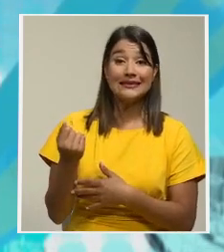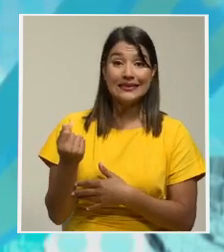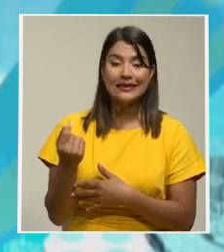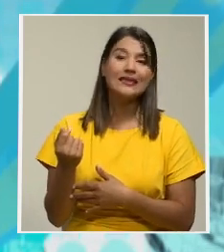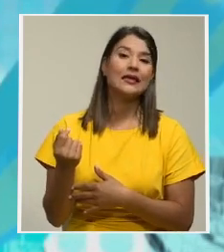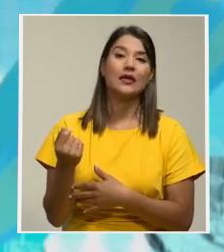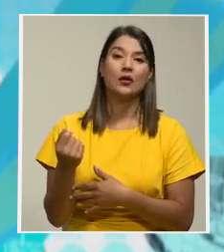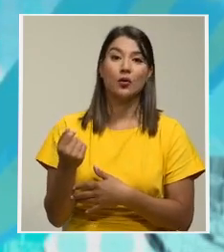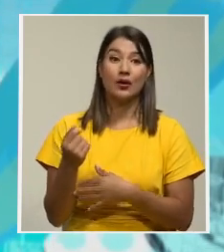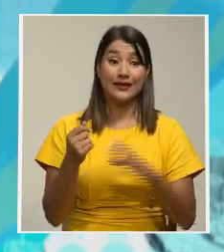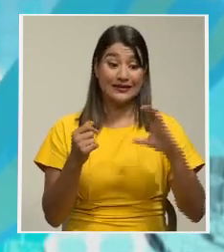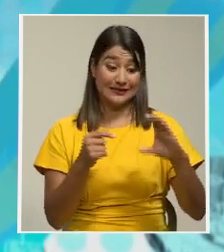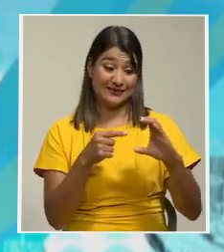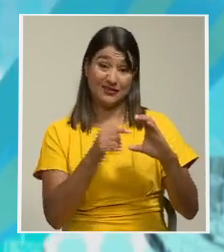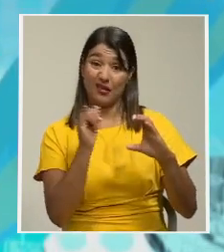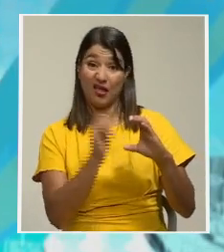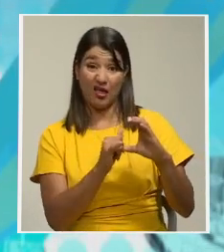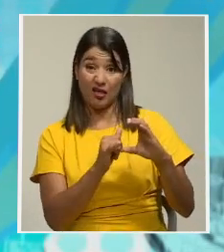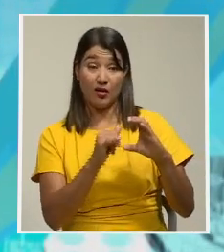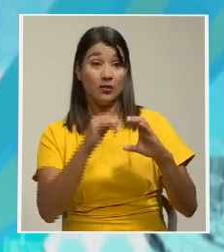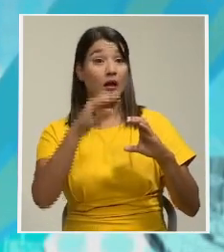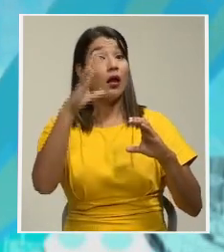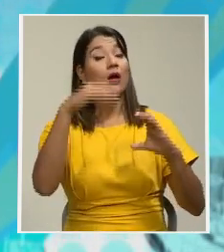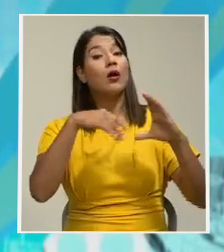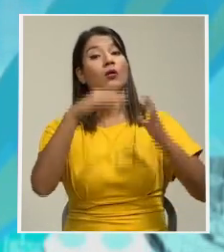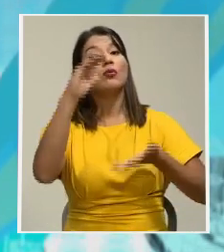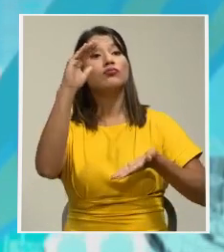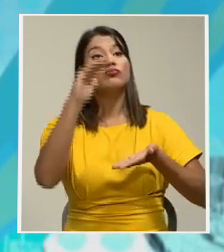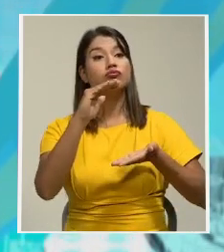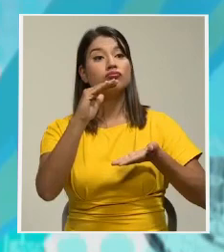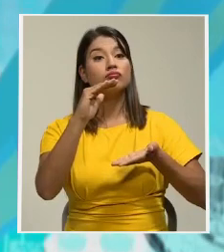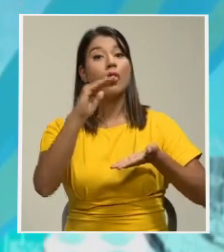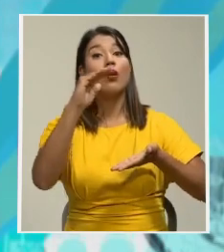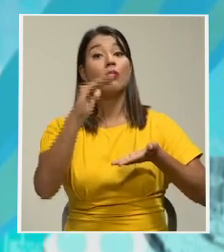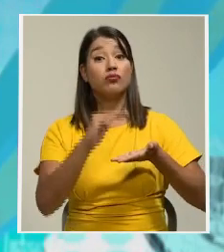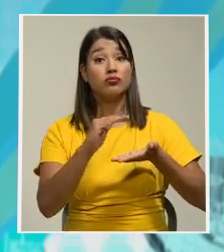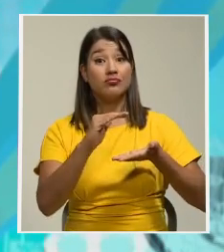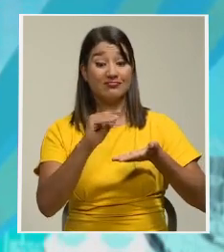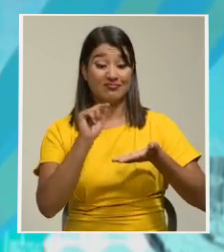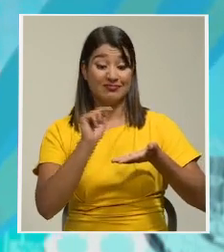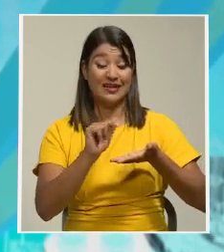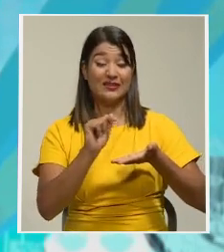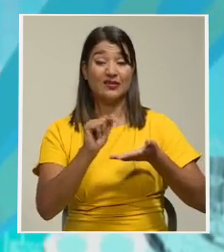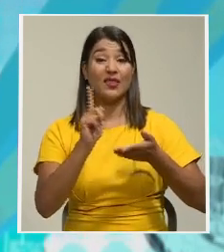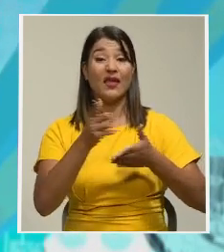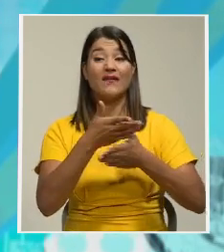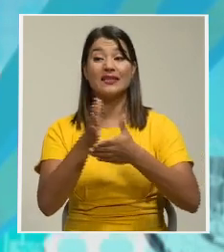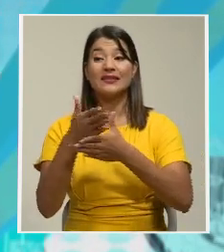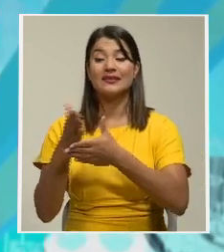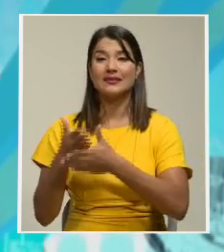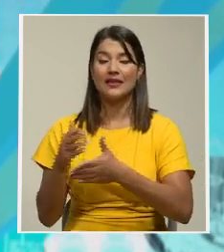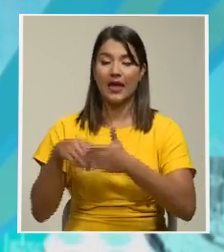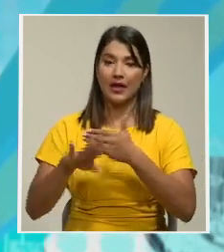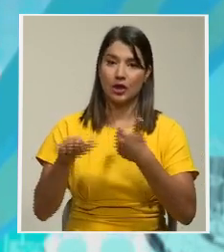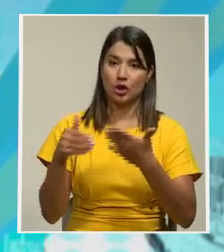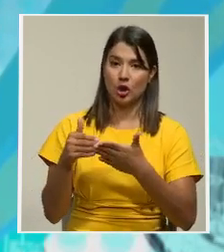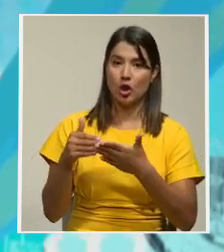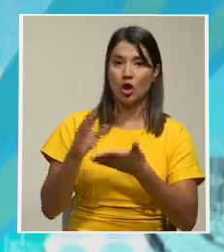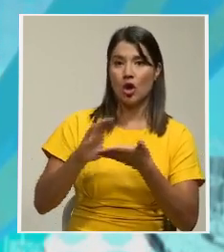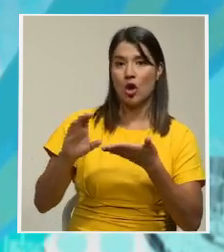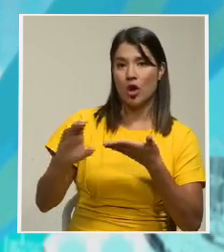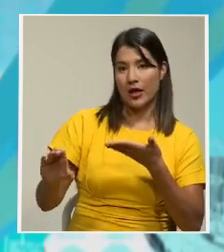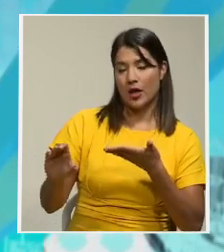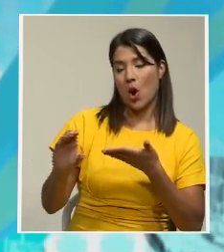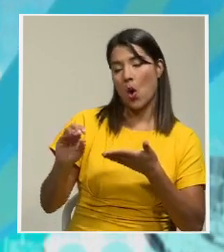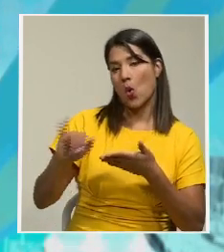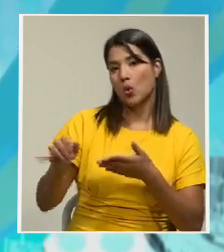las juntas de educación, las más de 4.700 juntas, y pues de acuerdo a la matrícula. Doña Paula, brevemente, este es el escenario.